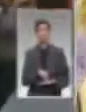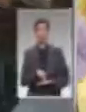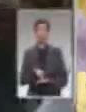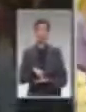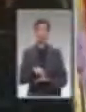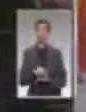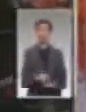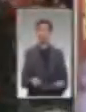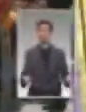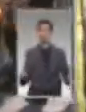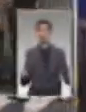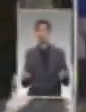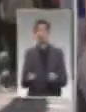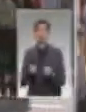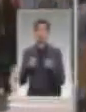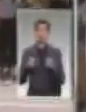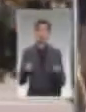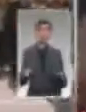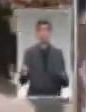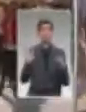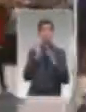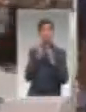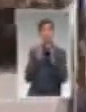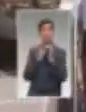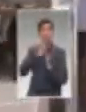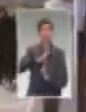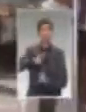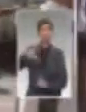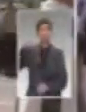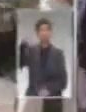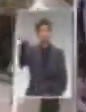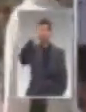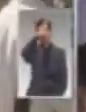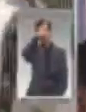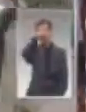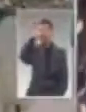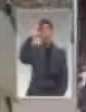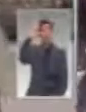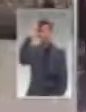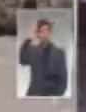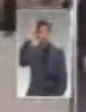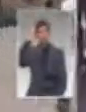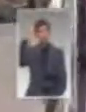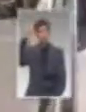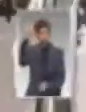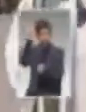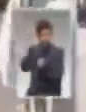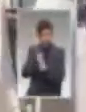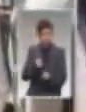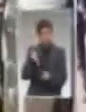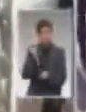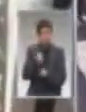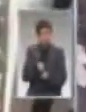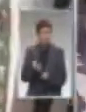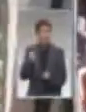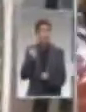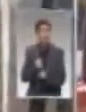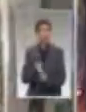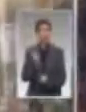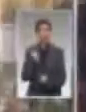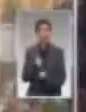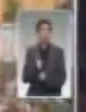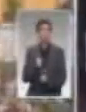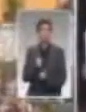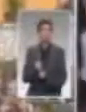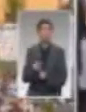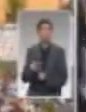A eso vengo más. Muchas gracias. También el caso de algunas personas que habían ingresado, tuvieron que salir por algún motivo y no